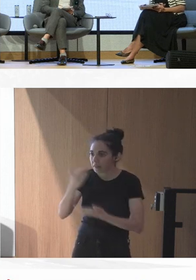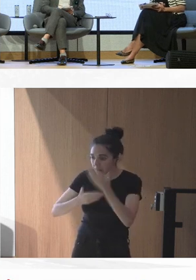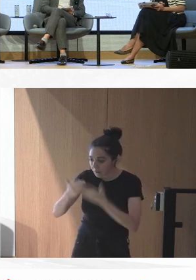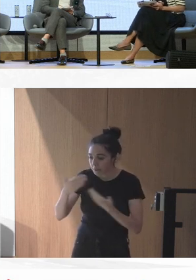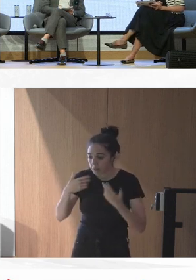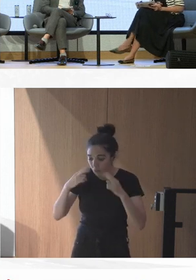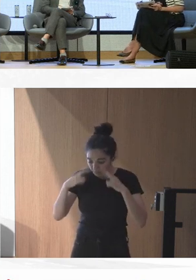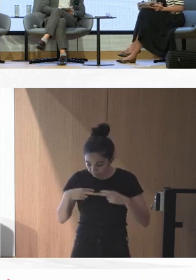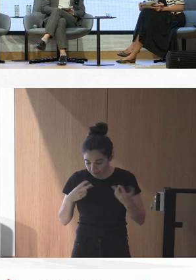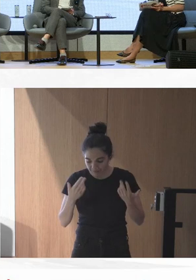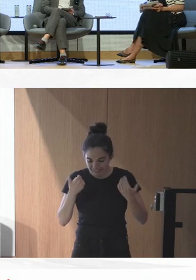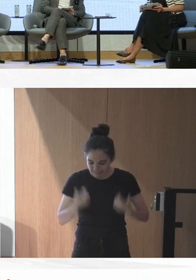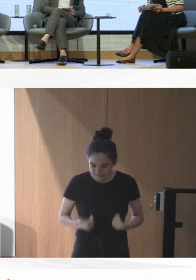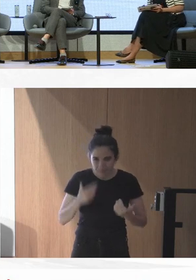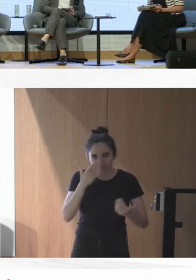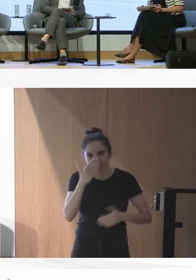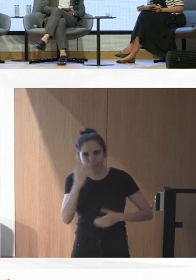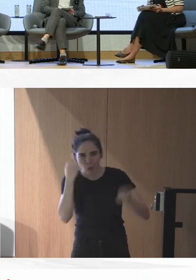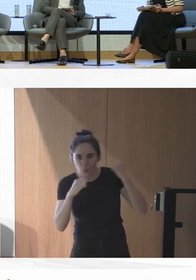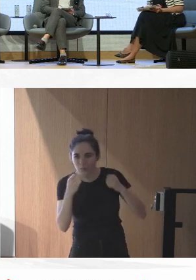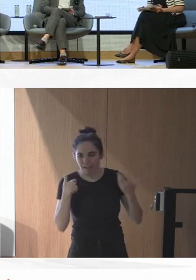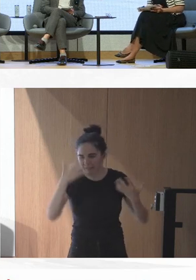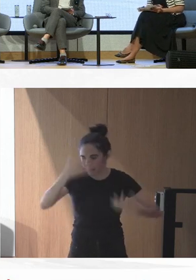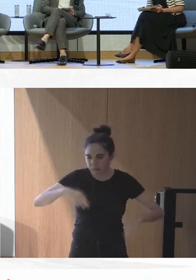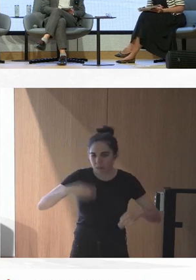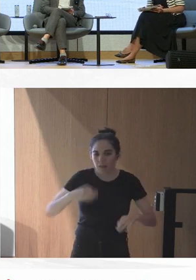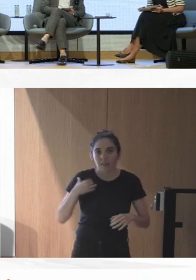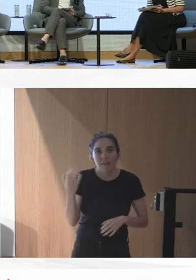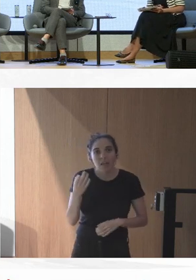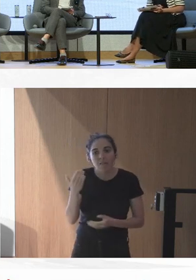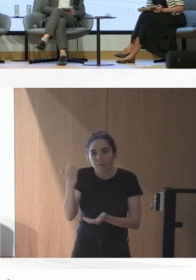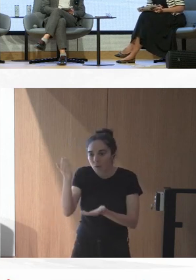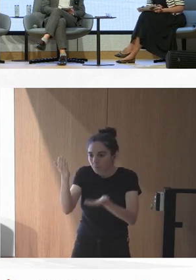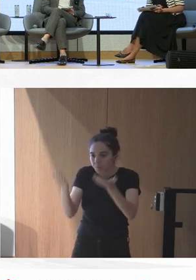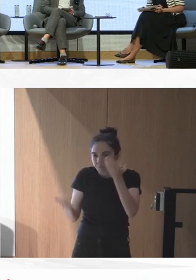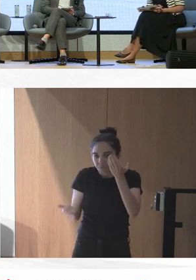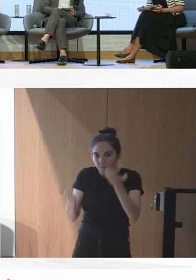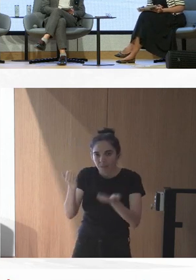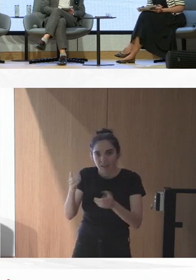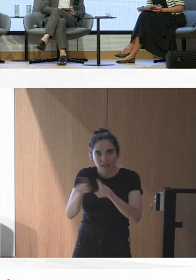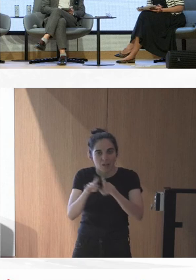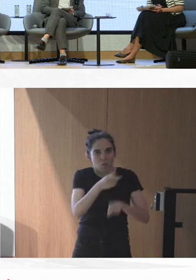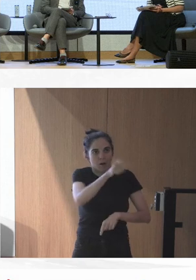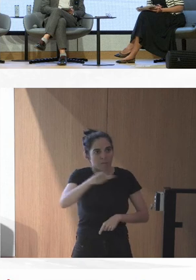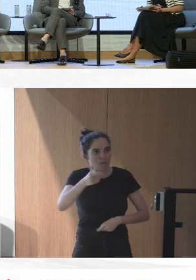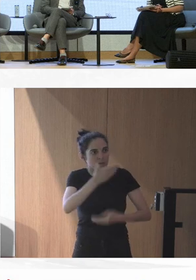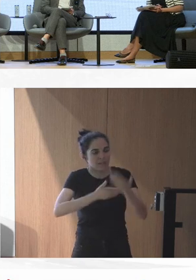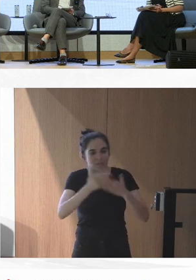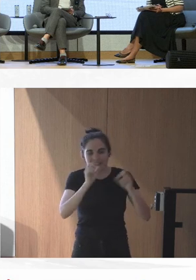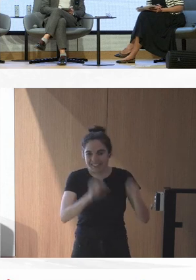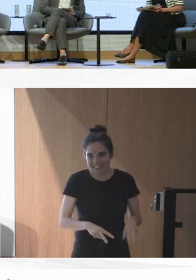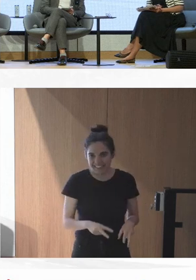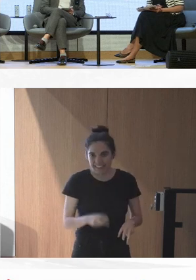ser tratado de la misma forma que cualquier otra persona acusada, ¿no? Que no tiene ese tipo de comprensión y